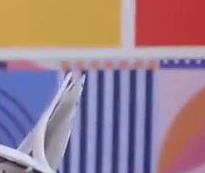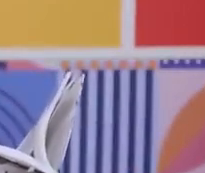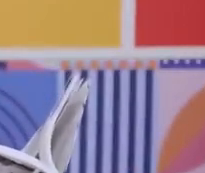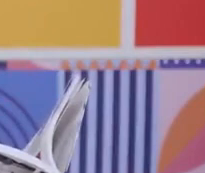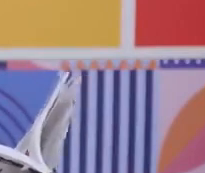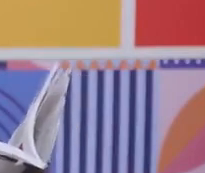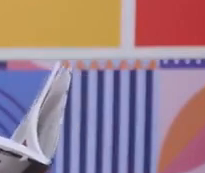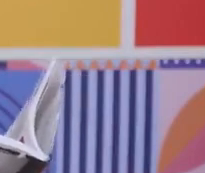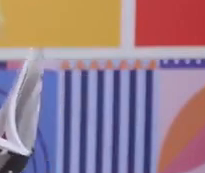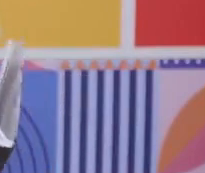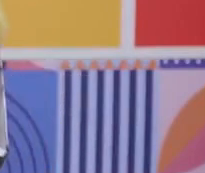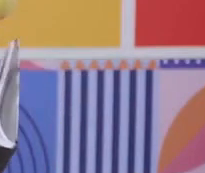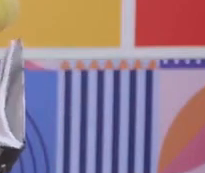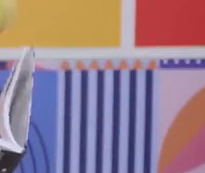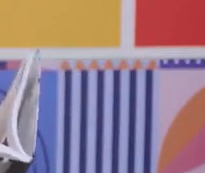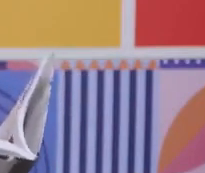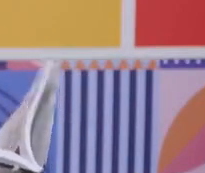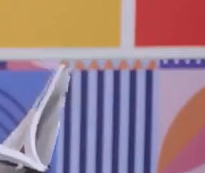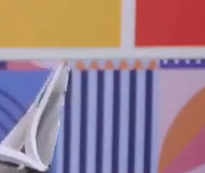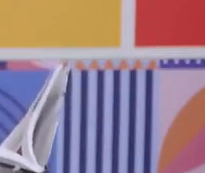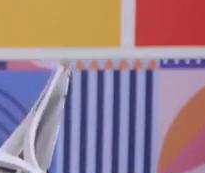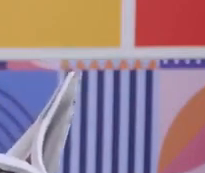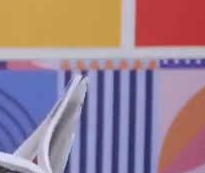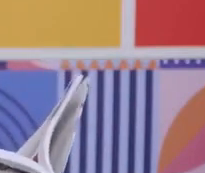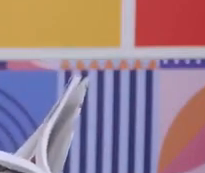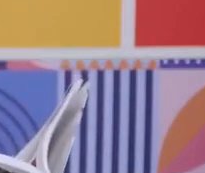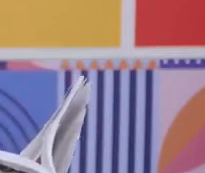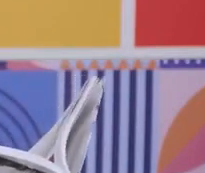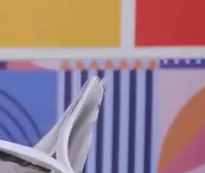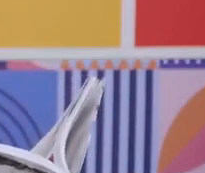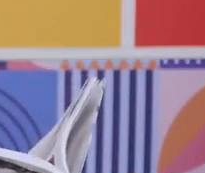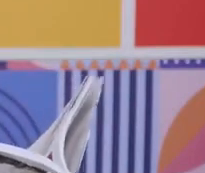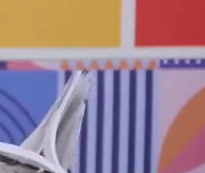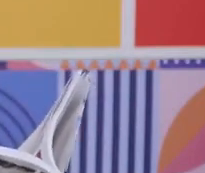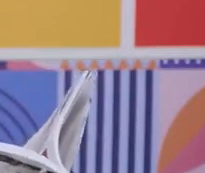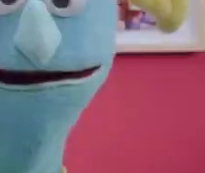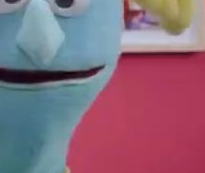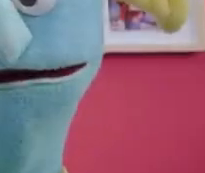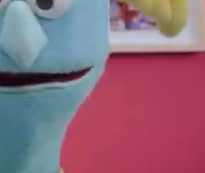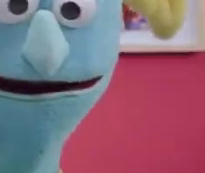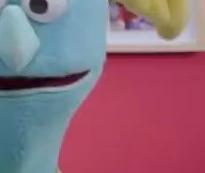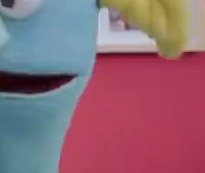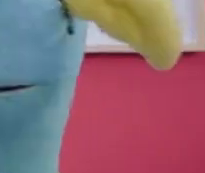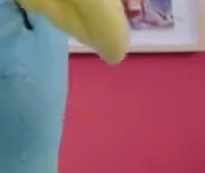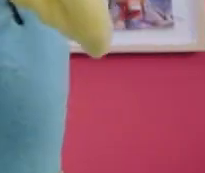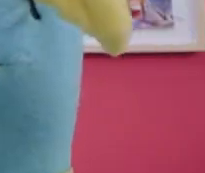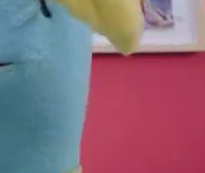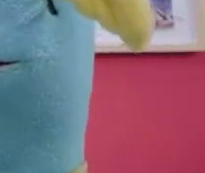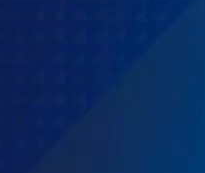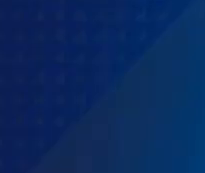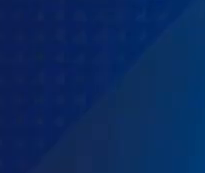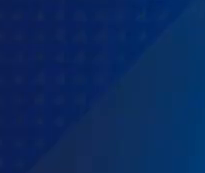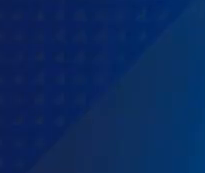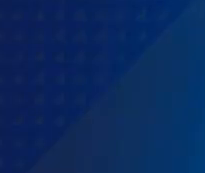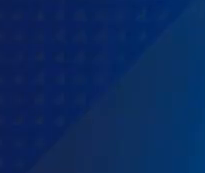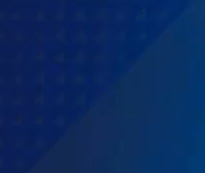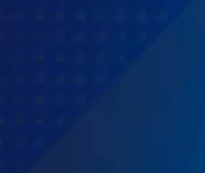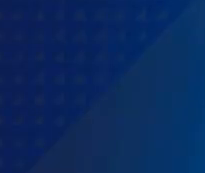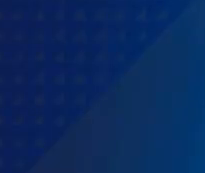qué tienes hoy. El consejo empezó hace 20 minutos. Tú te acabas de levantar. Hay gente que no sabe